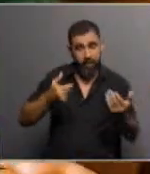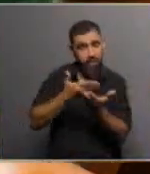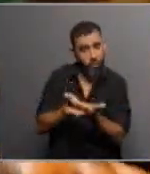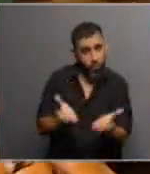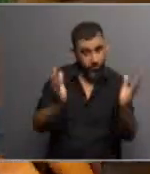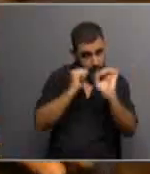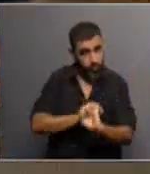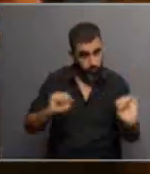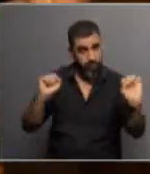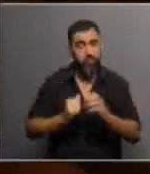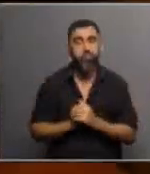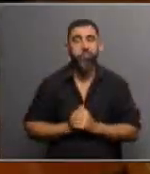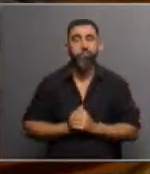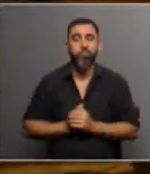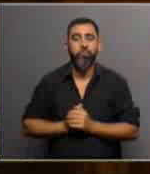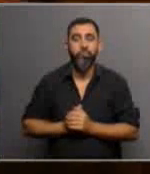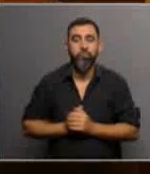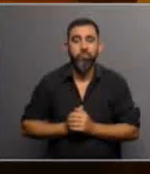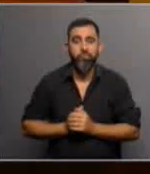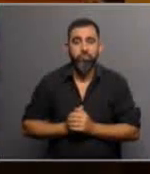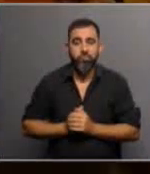yo aquí si me ayudan a abrirla